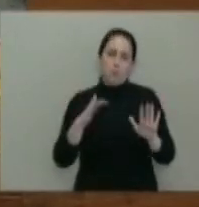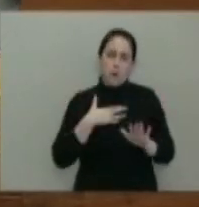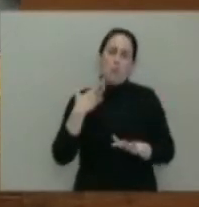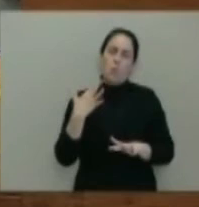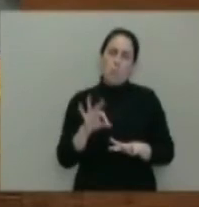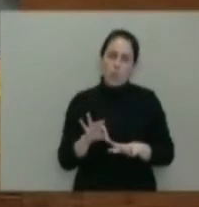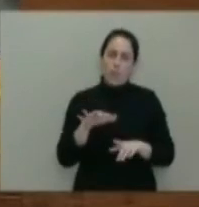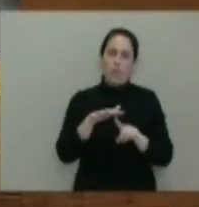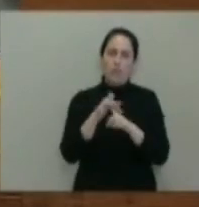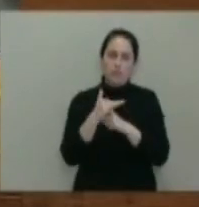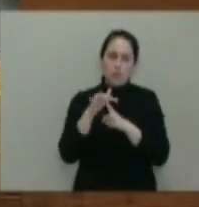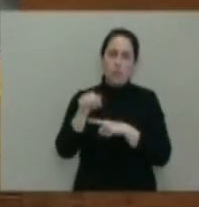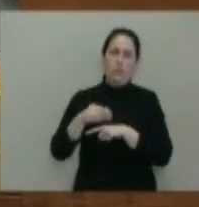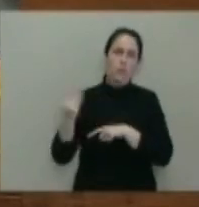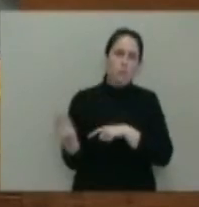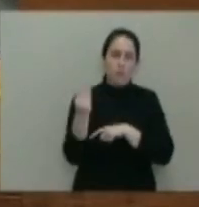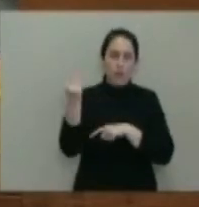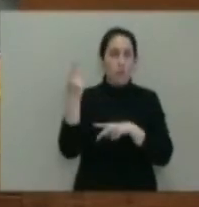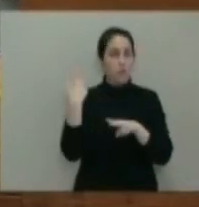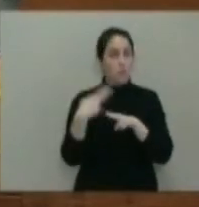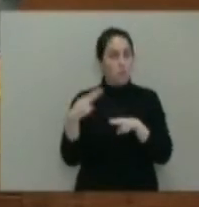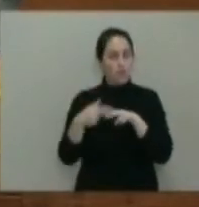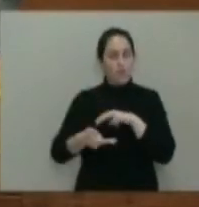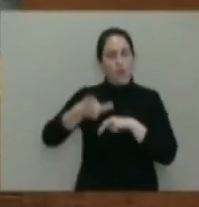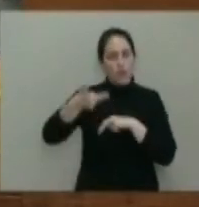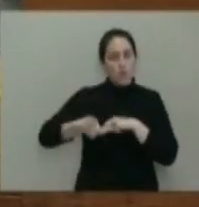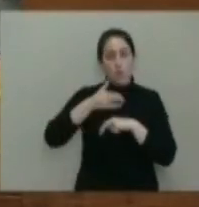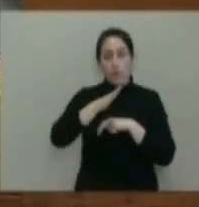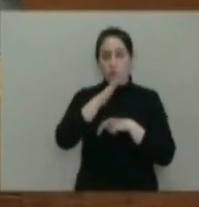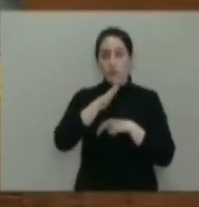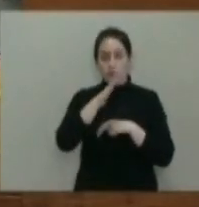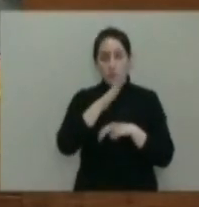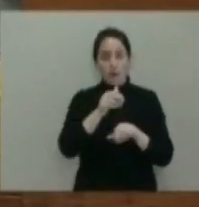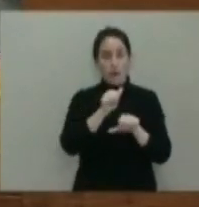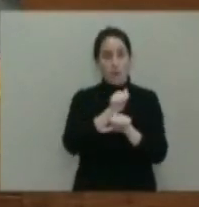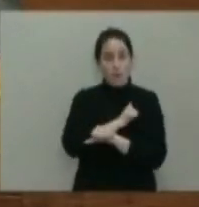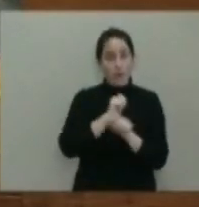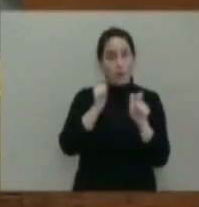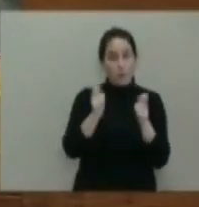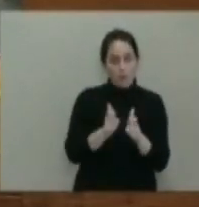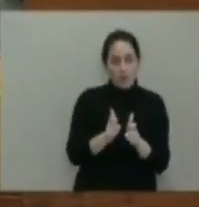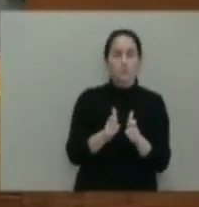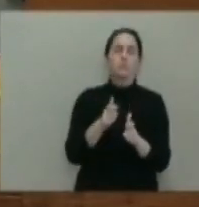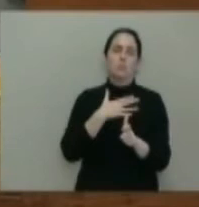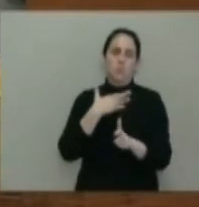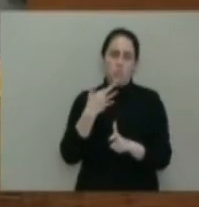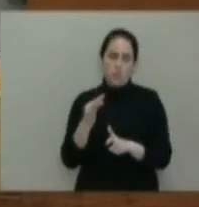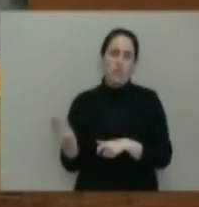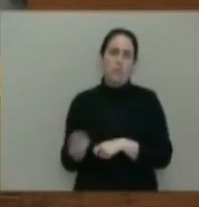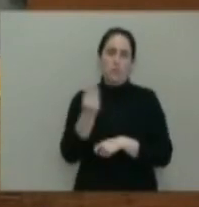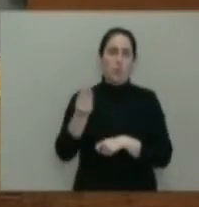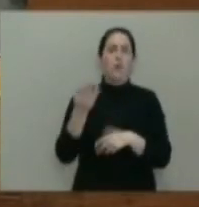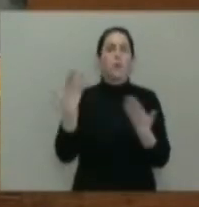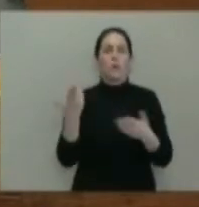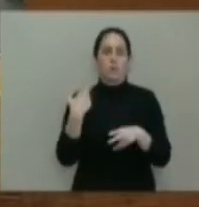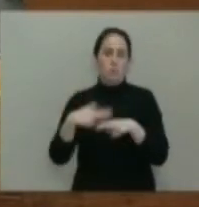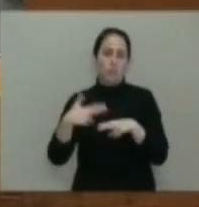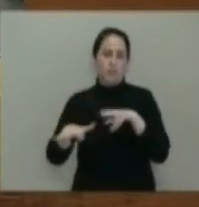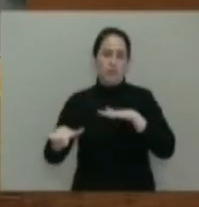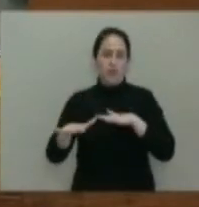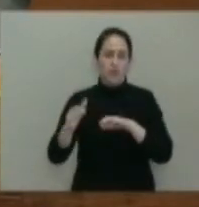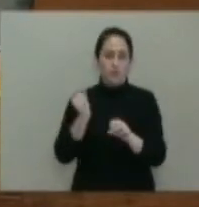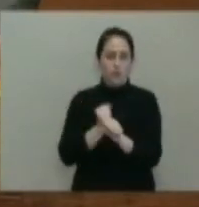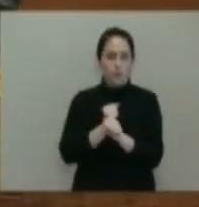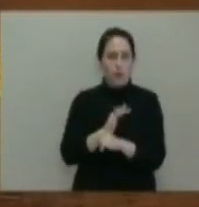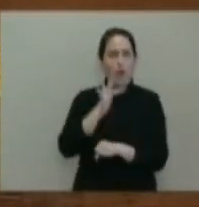mucho una de las políticas fundamentales que tenemos para combatir el desempleo, que son precisamente las políticas activas de empleo. Además de